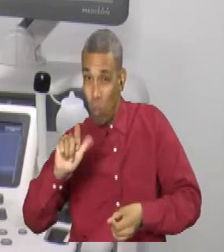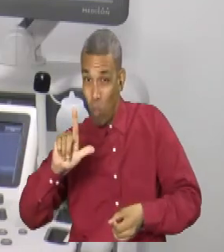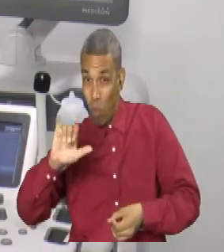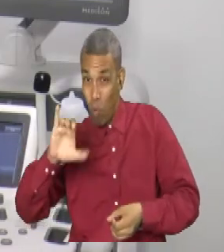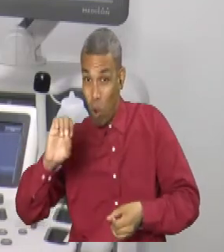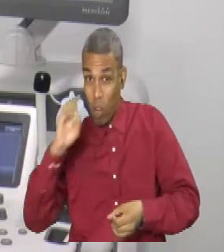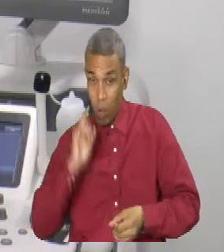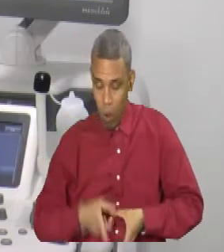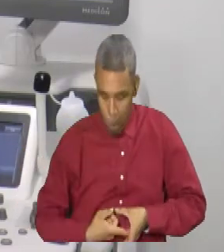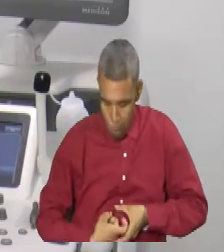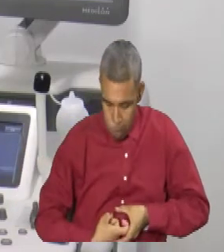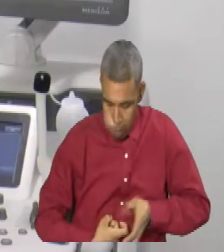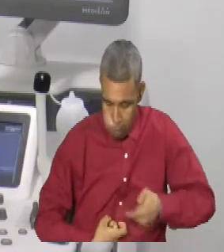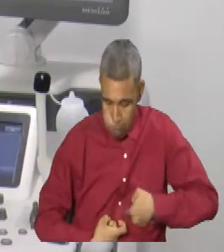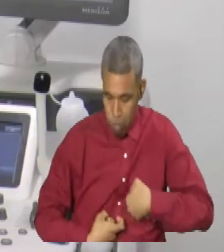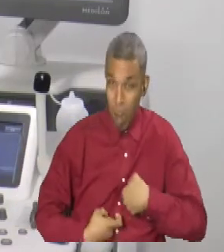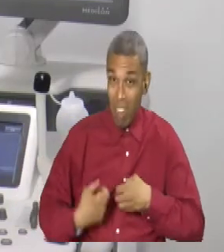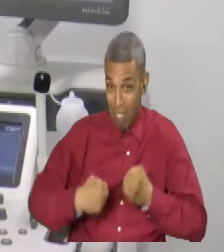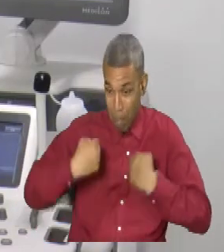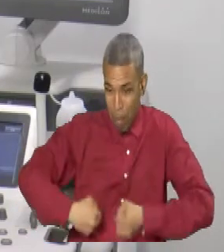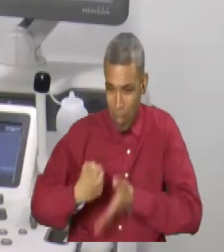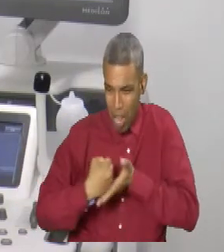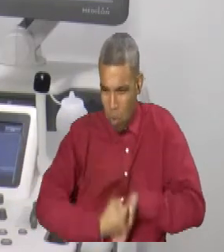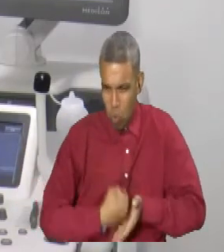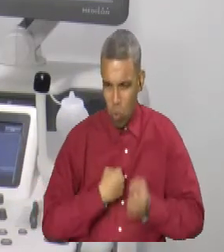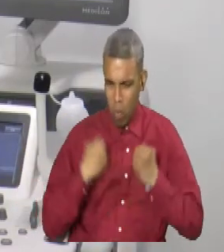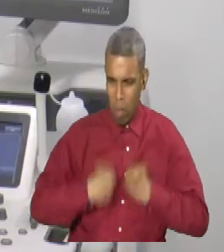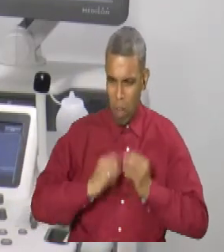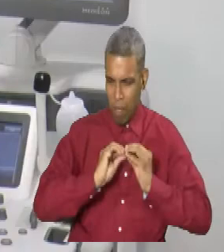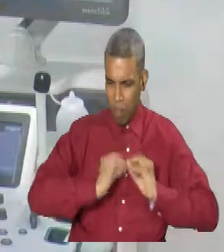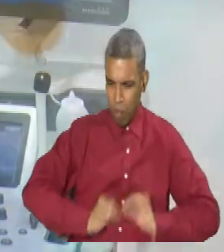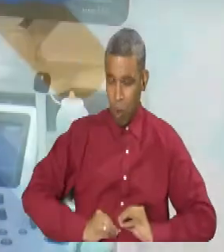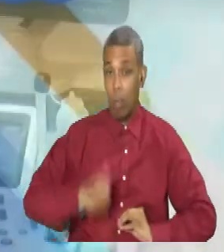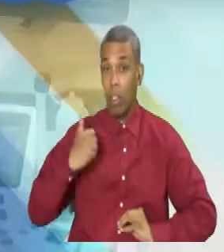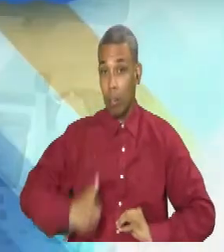parte de las vitaminas con sulfato ferroso, carbonato de calcio como tal.